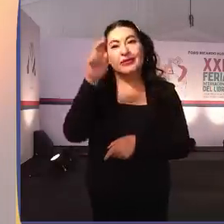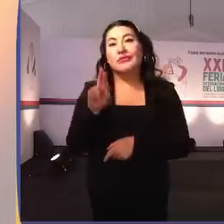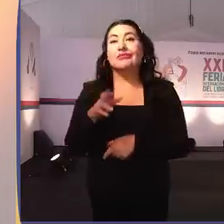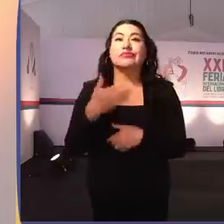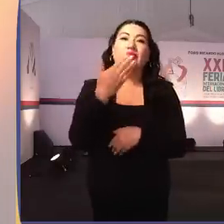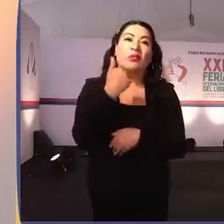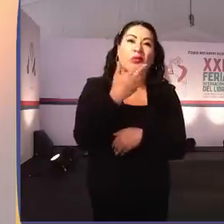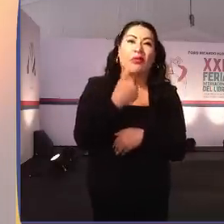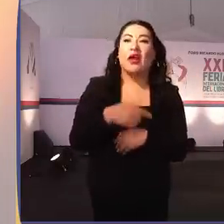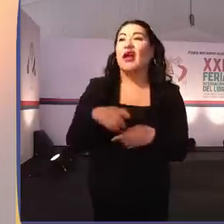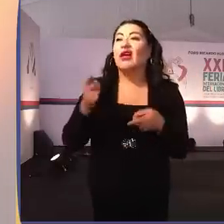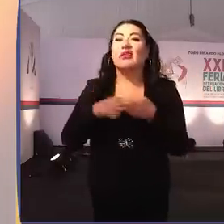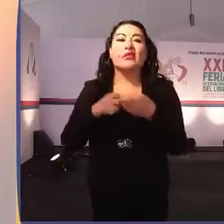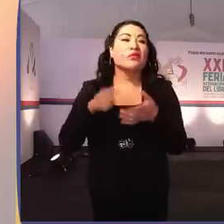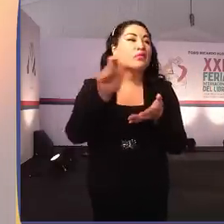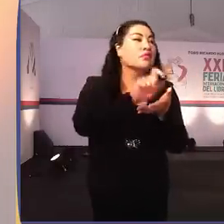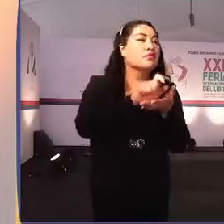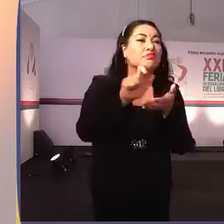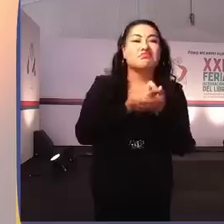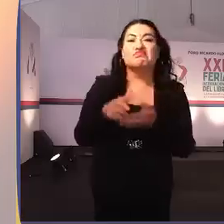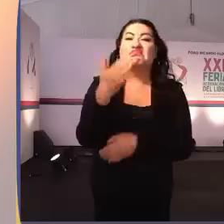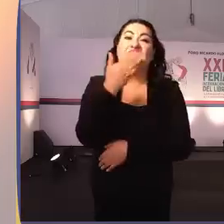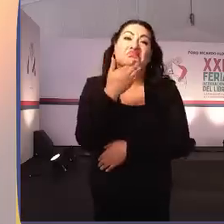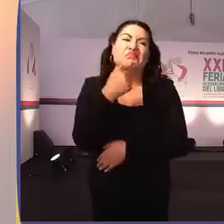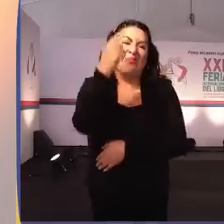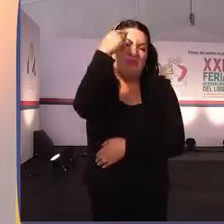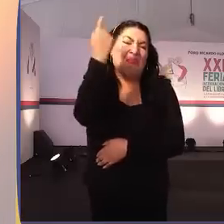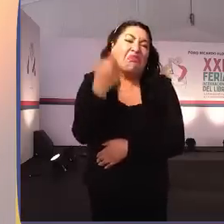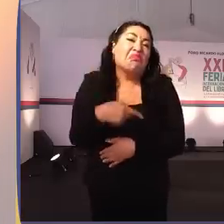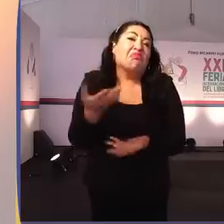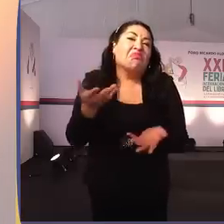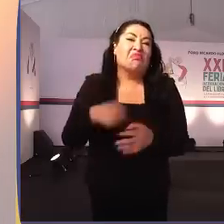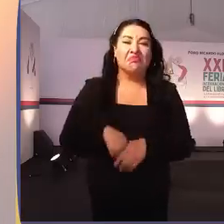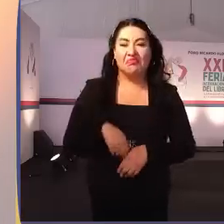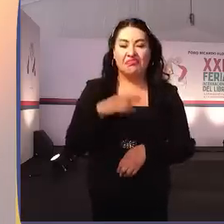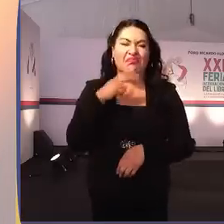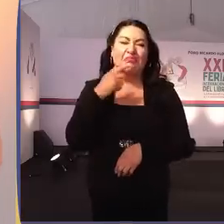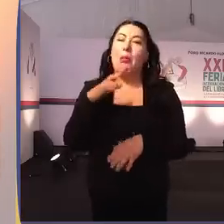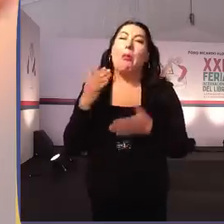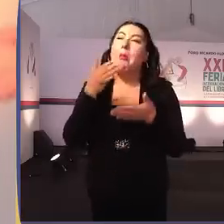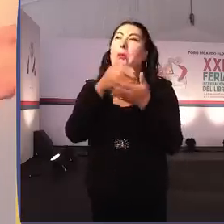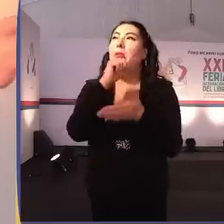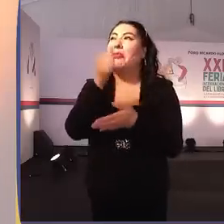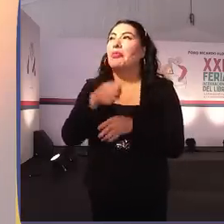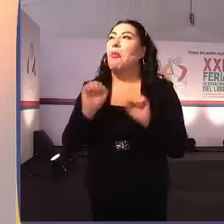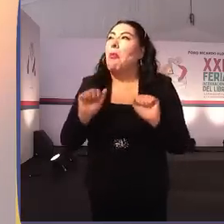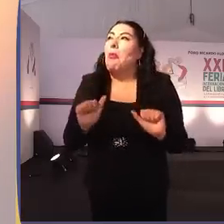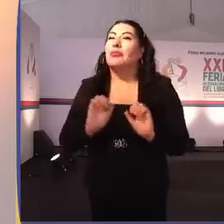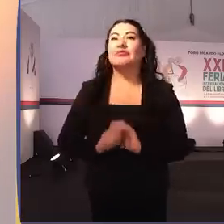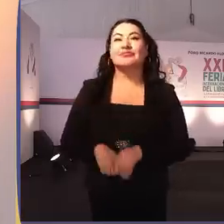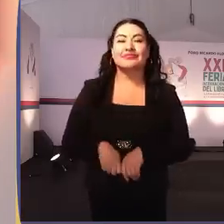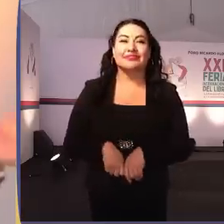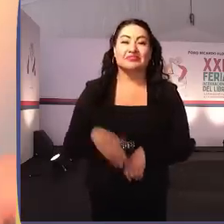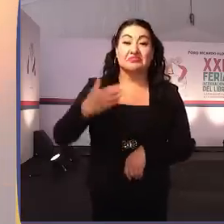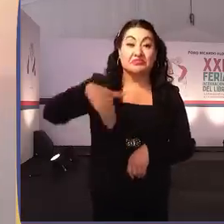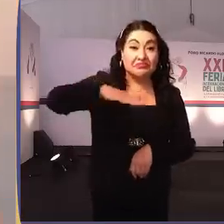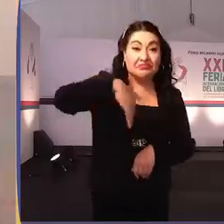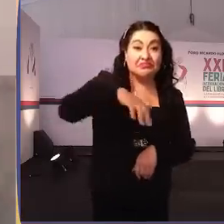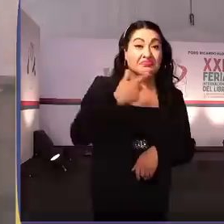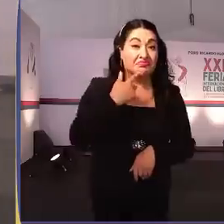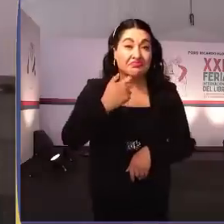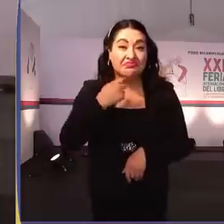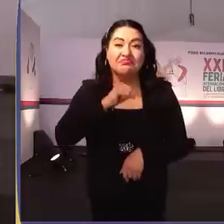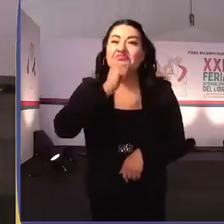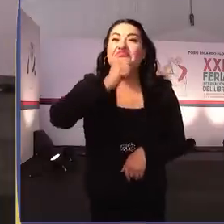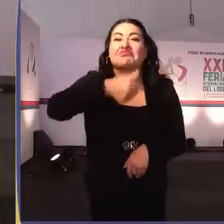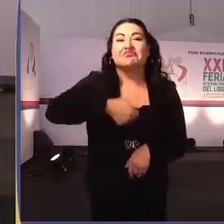¿Dónde ver qué comprar? ¿No hay? Pues ¿para qué van? Entonces mejor no vayan, no hacen el esfuerzo ni buscan.